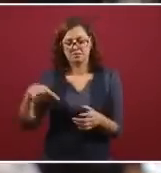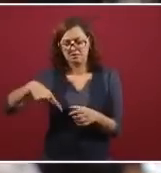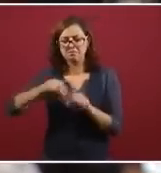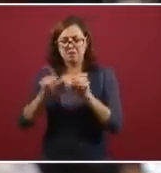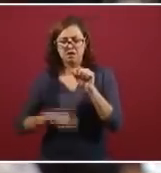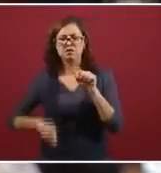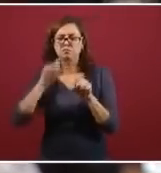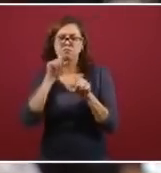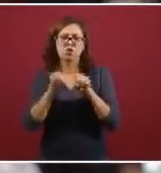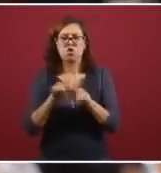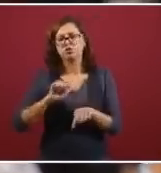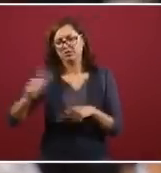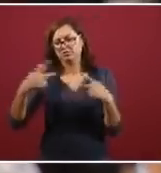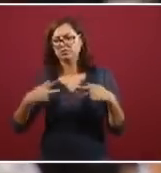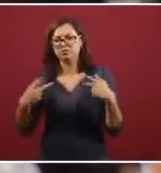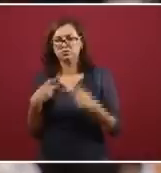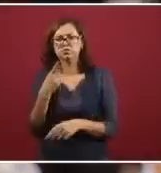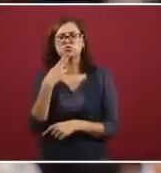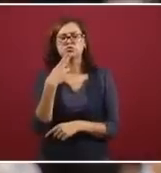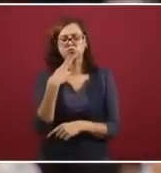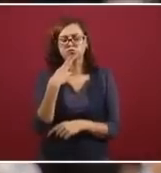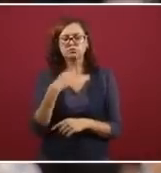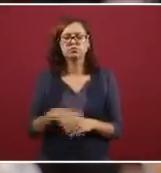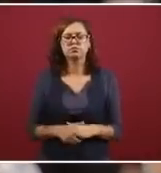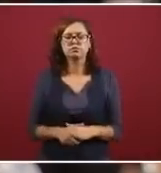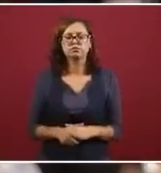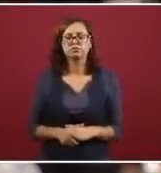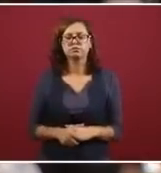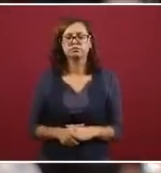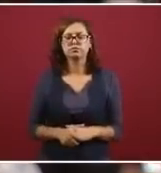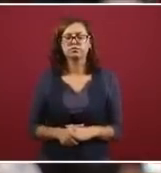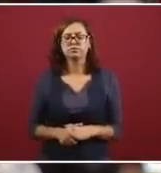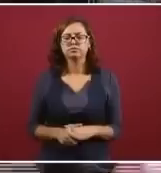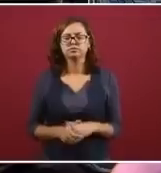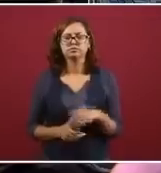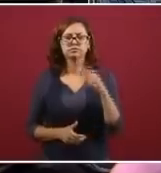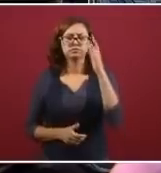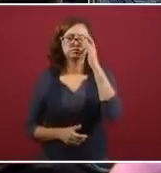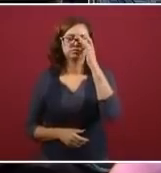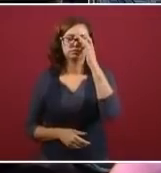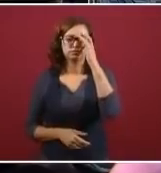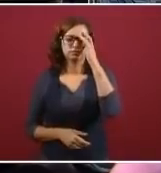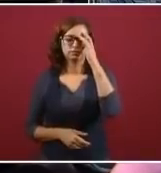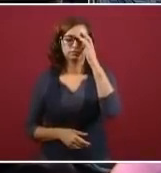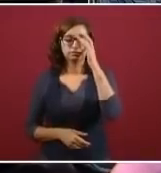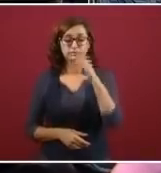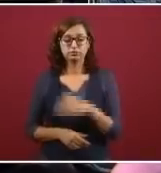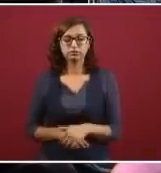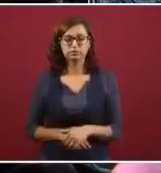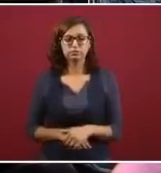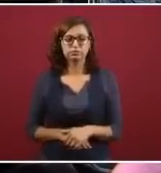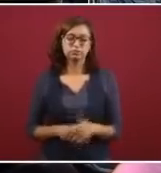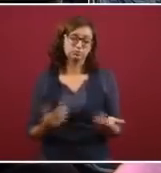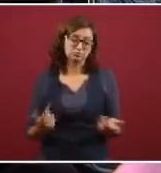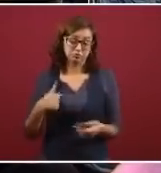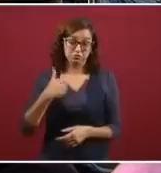país. La primera pregunta que quiero hacerle es en relación a la tragedia ocurrida en El Paso,